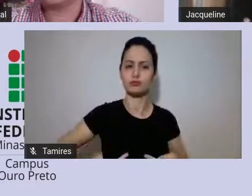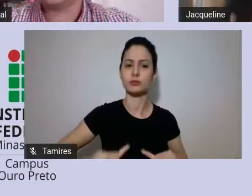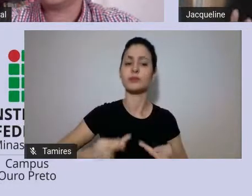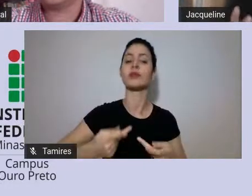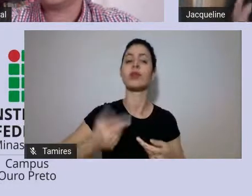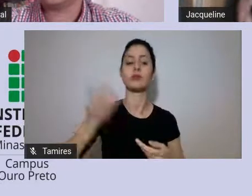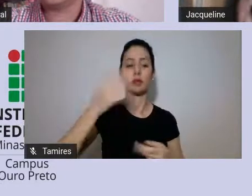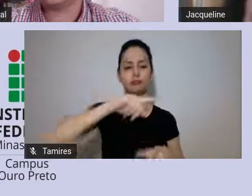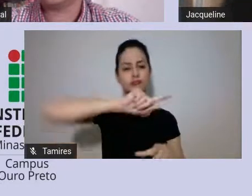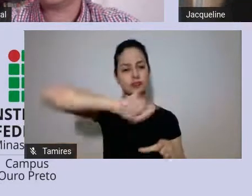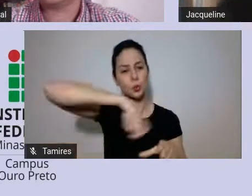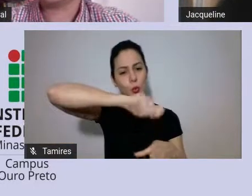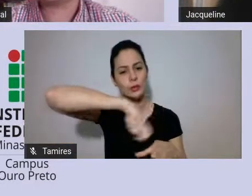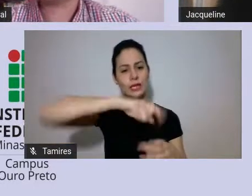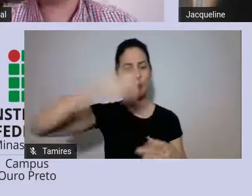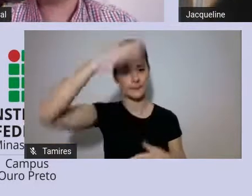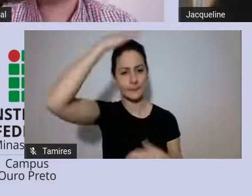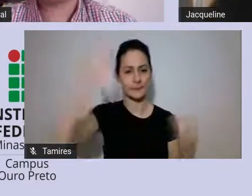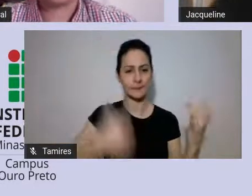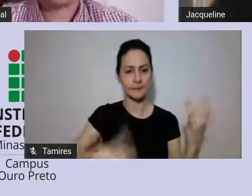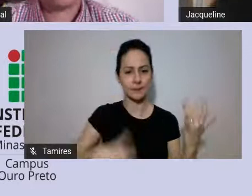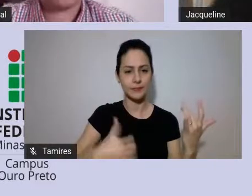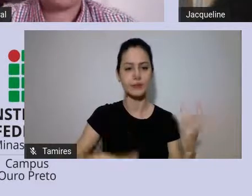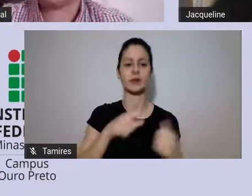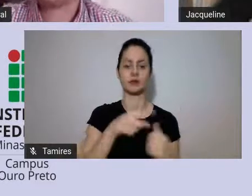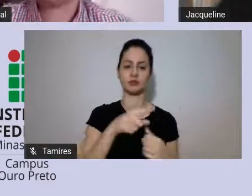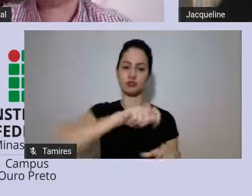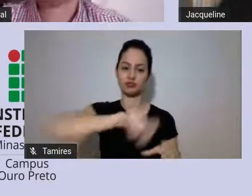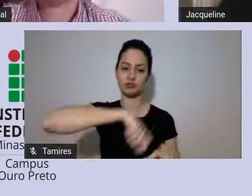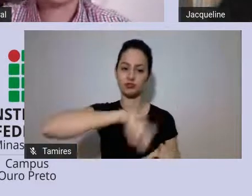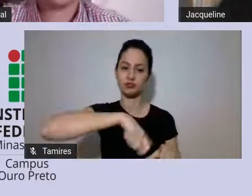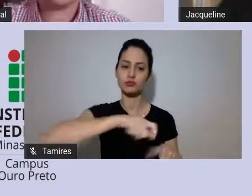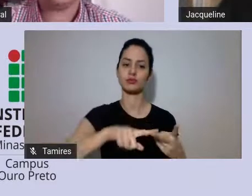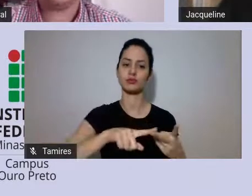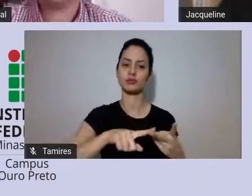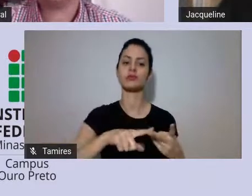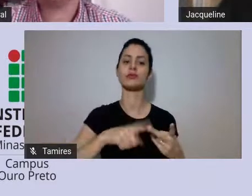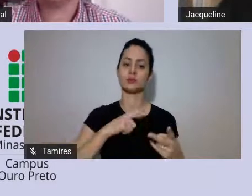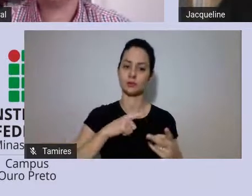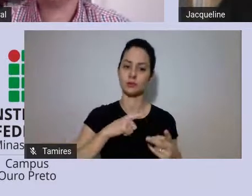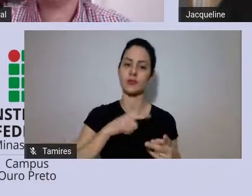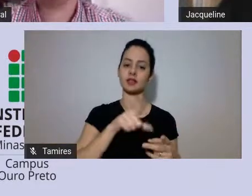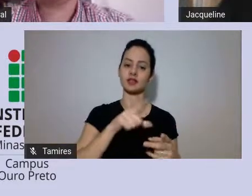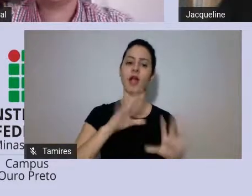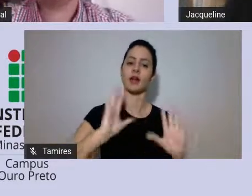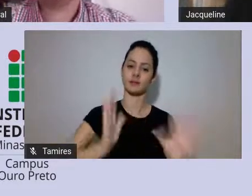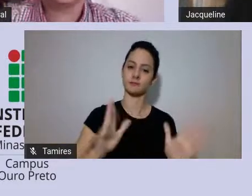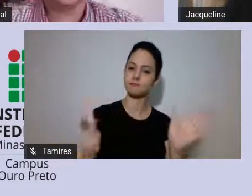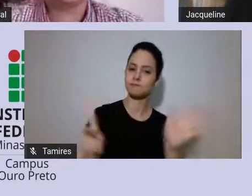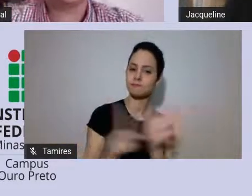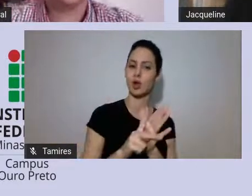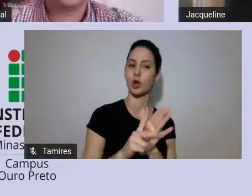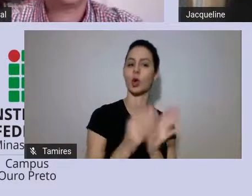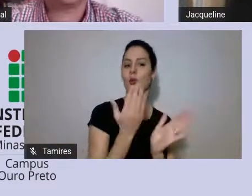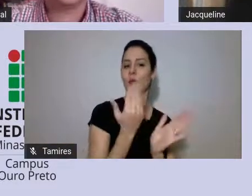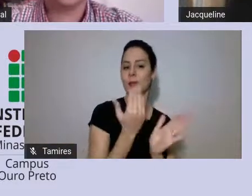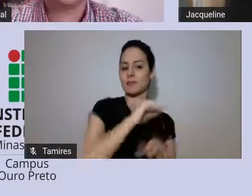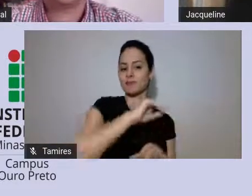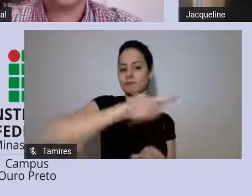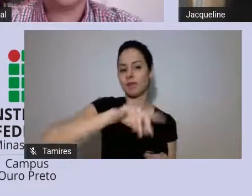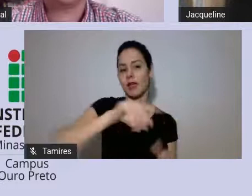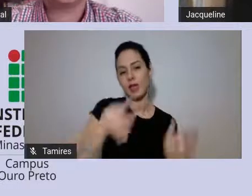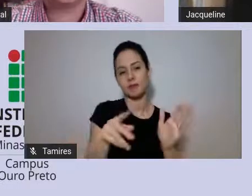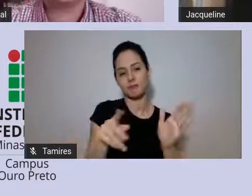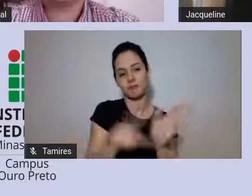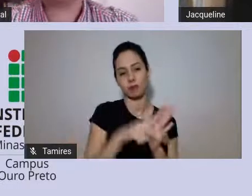México, la cocina michoacana, en su conjunto, fue declarada Patrimonio Cultural Inmaterial, pero no